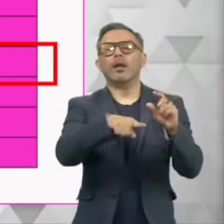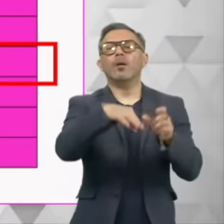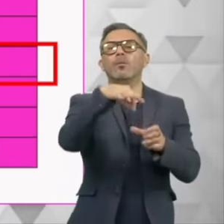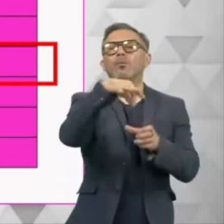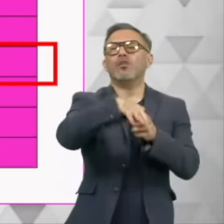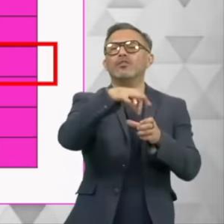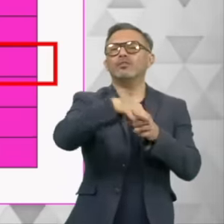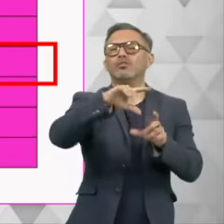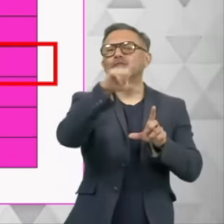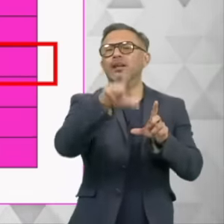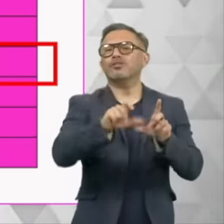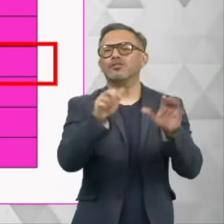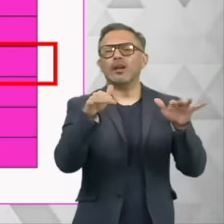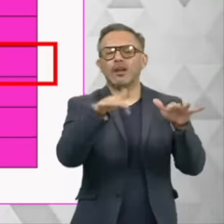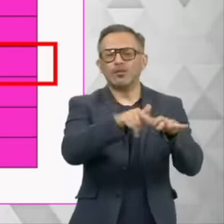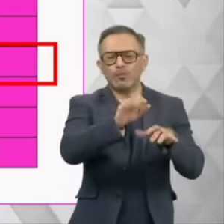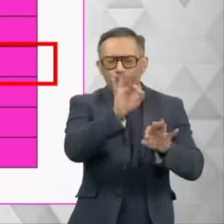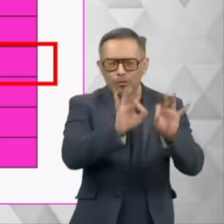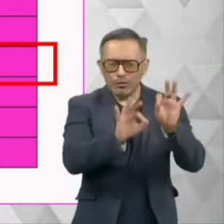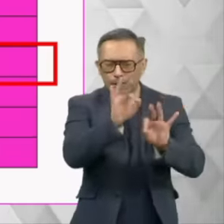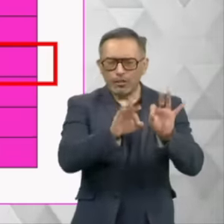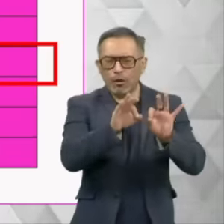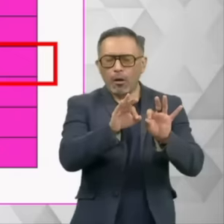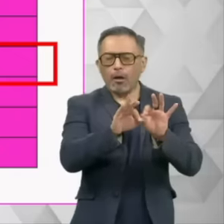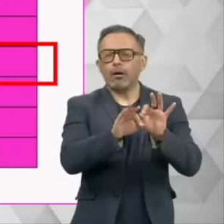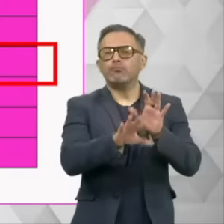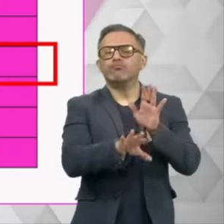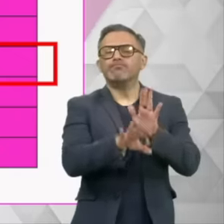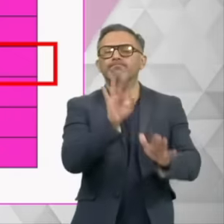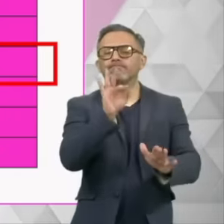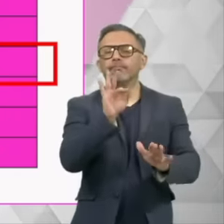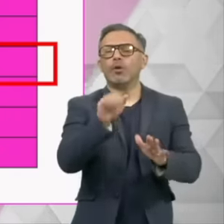emitida, lo que nos da un resultado de